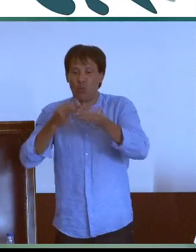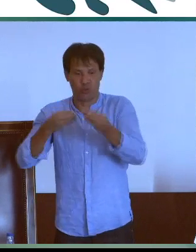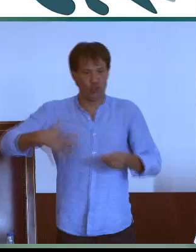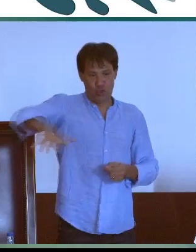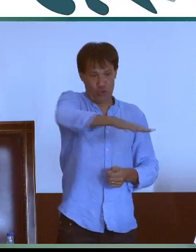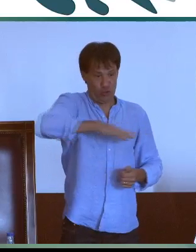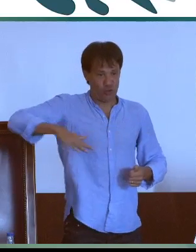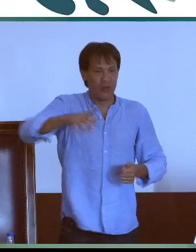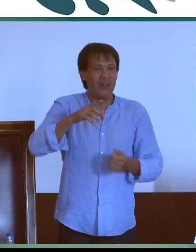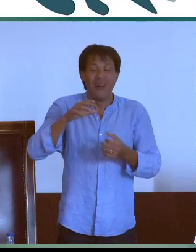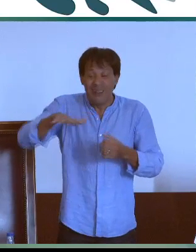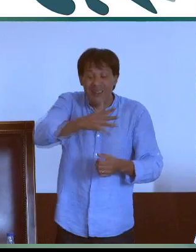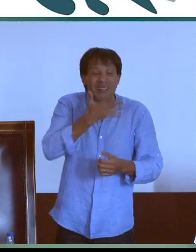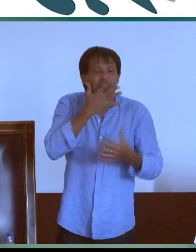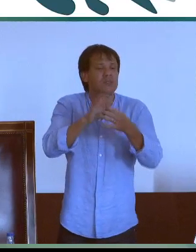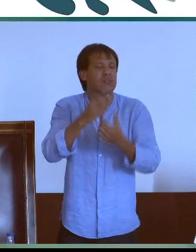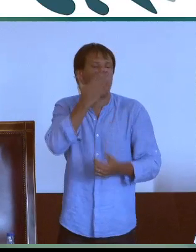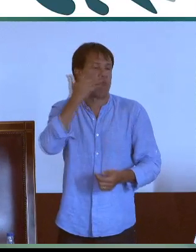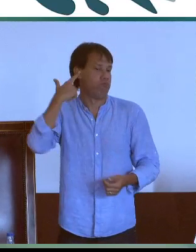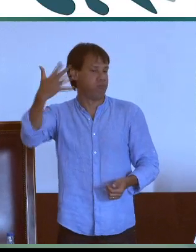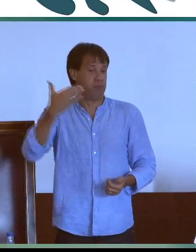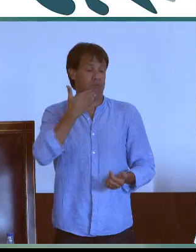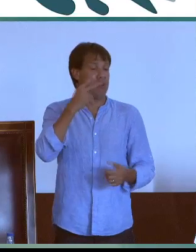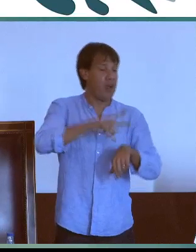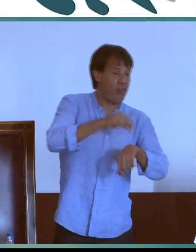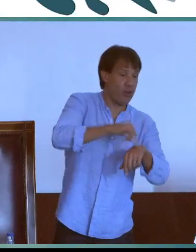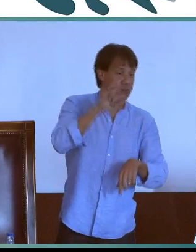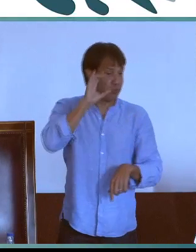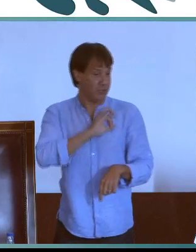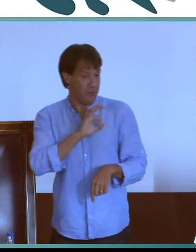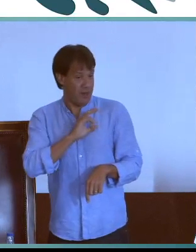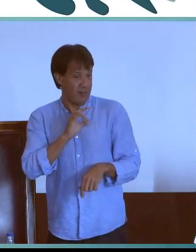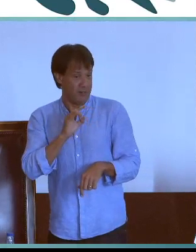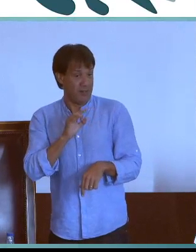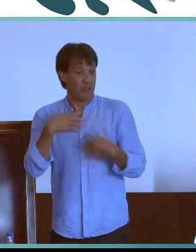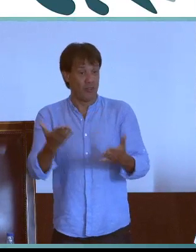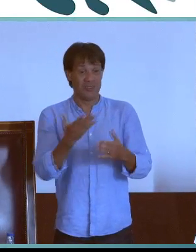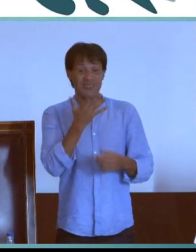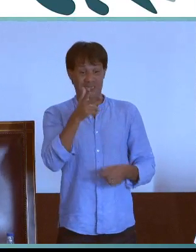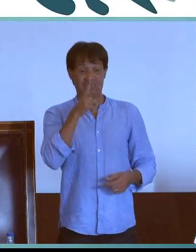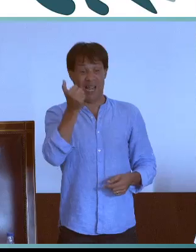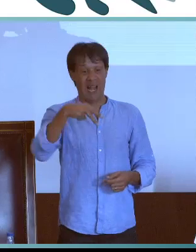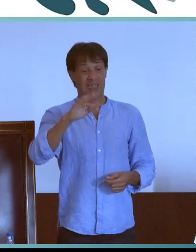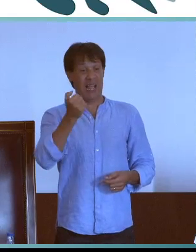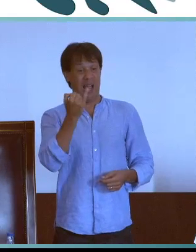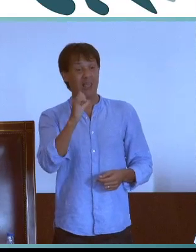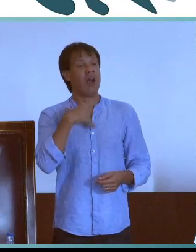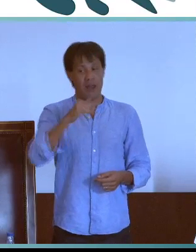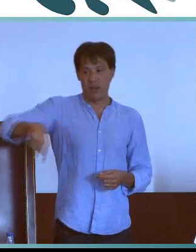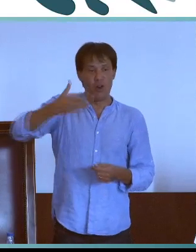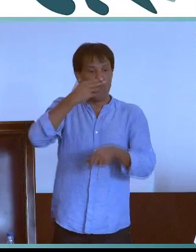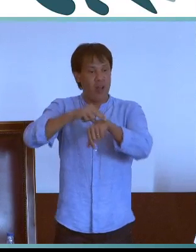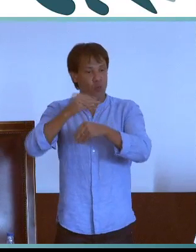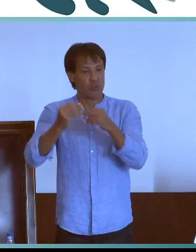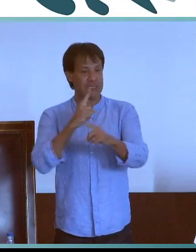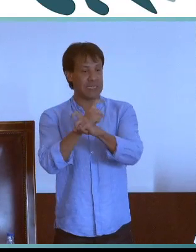que le enseñamos a los niños y es la lengua, el dialecto que utilizamos aquí. Por ejemplo, que se utiliza mucho en el Colegio Nacional en La Purísima.